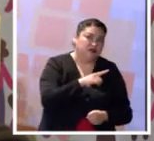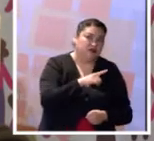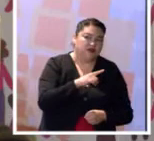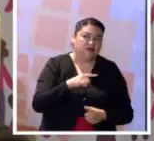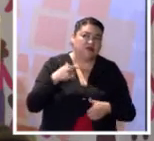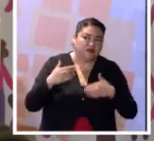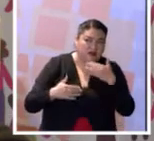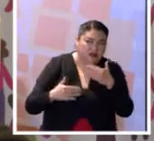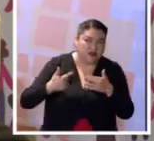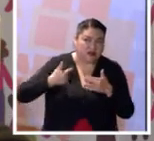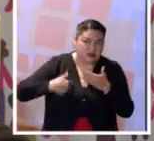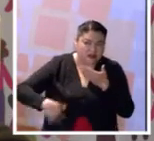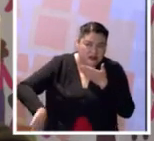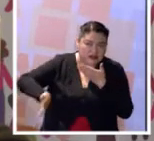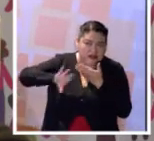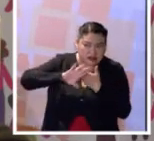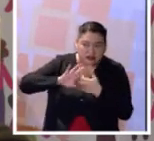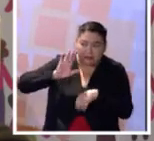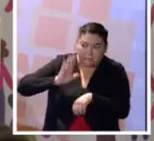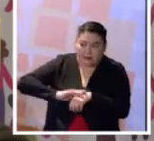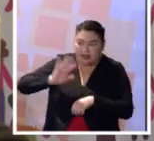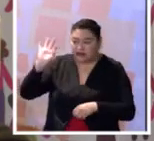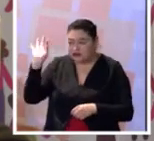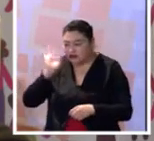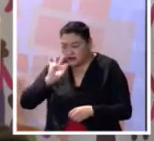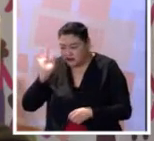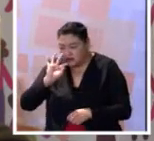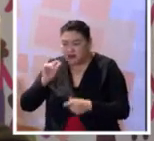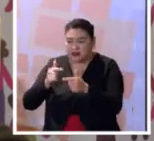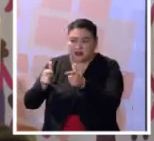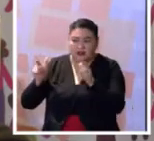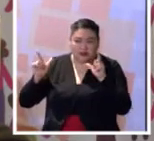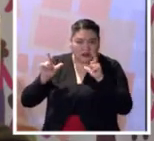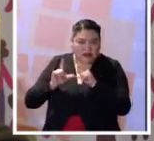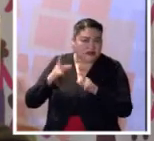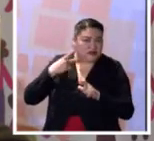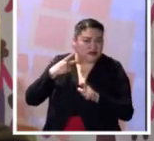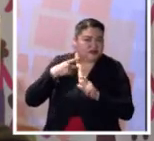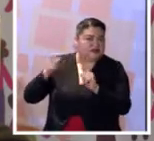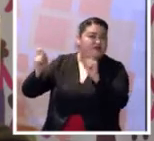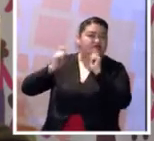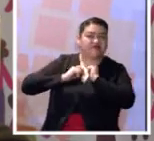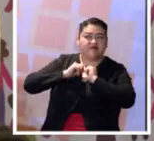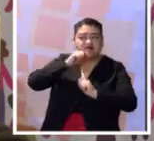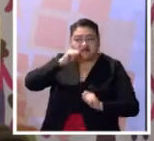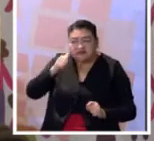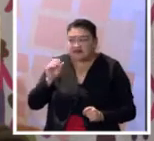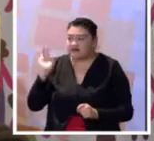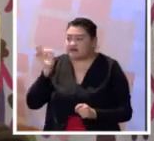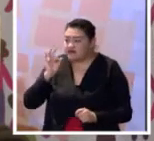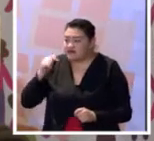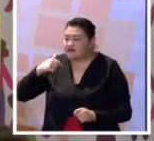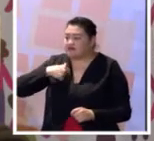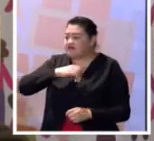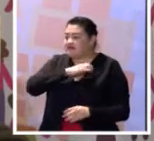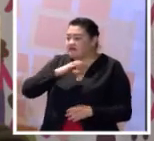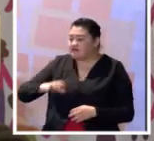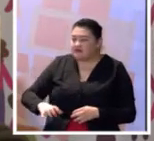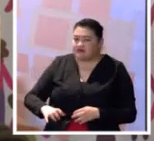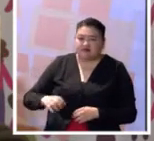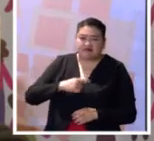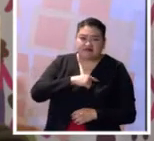puede significar dentro de sus espacios partidarios, dentro de sus posibilidades como candidatas,